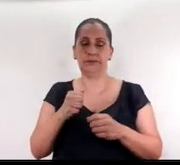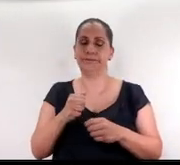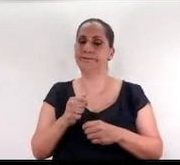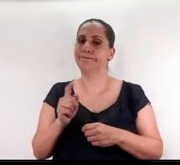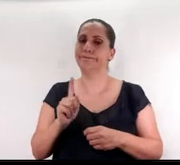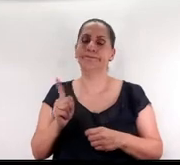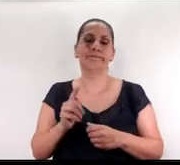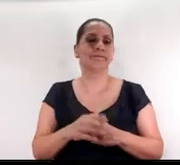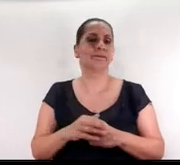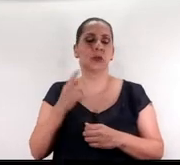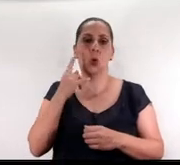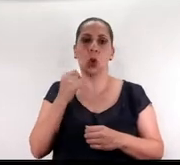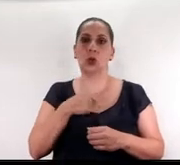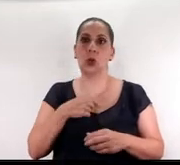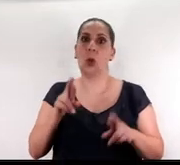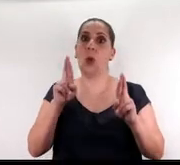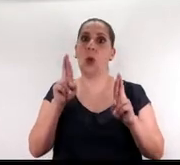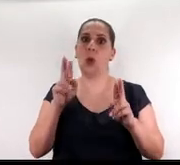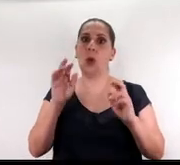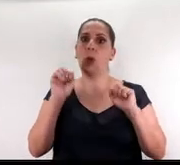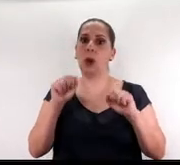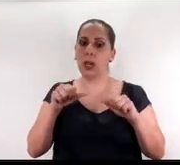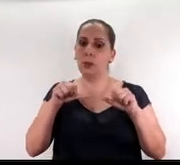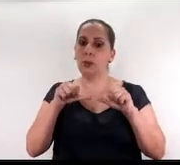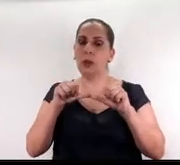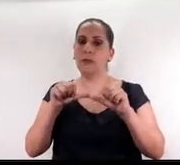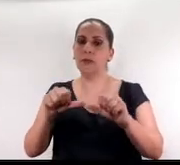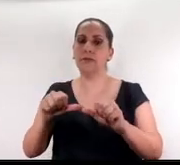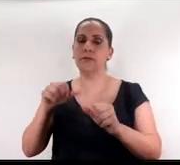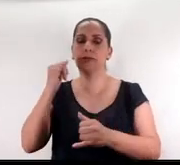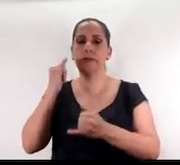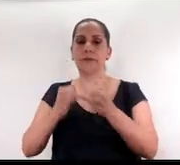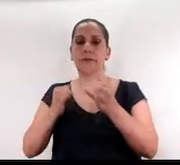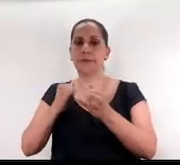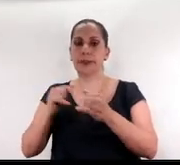de superávit, y ojalá llegar a fin de gobierno